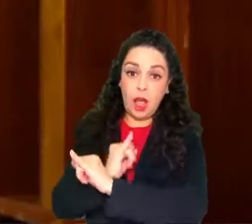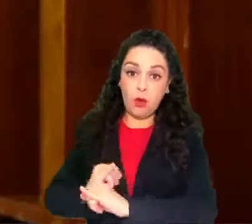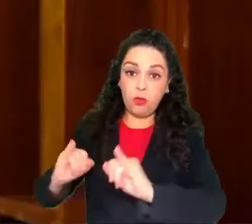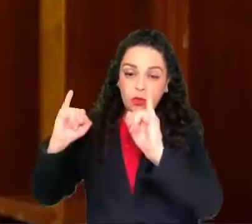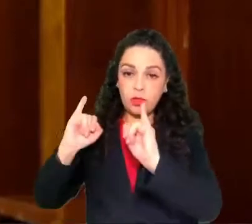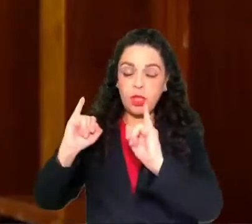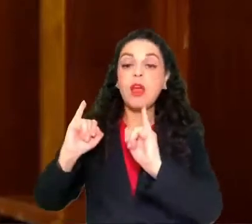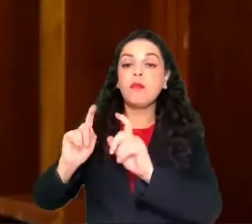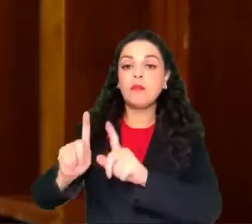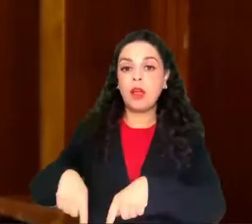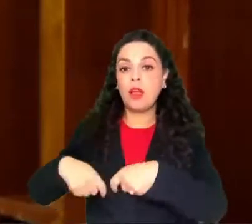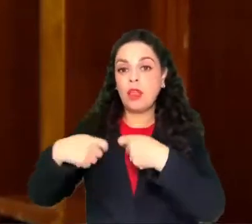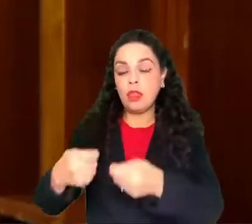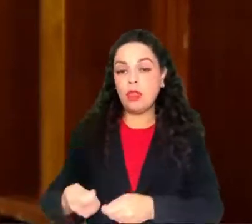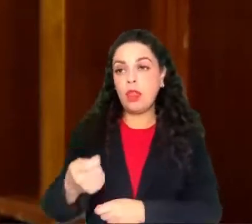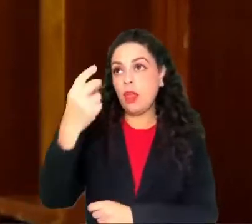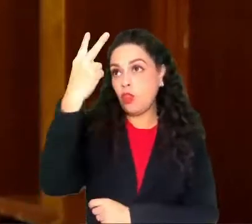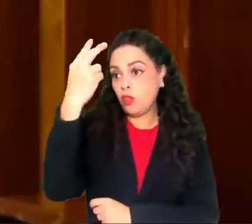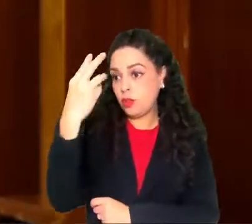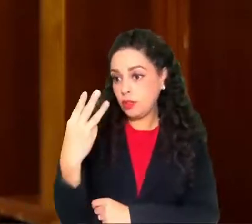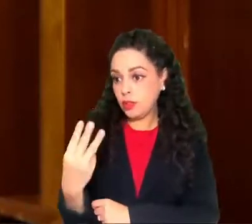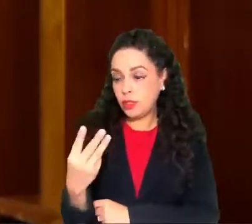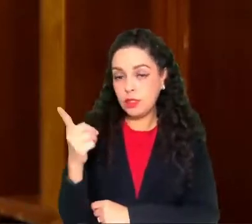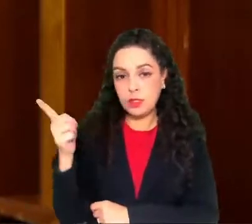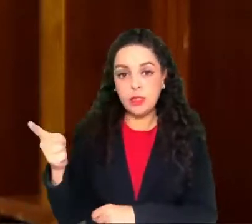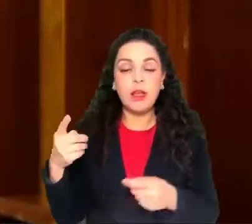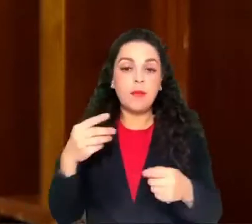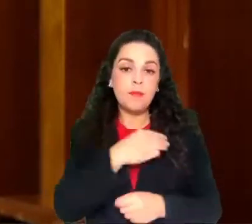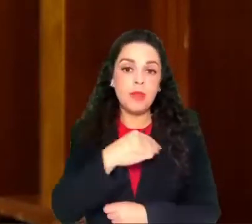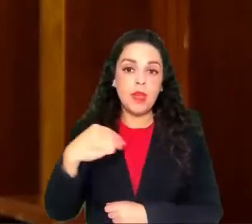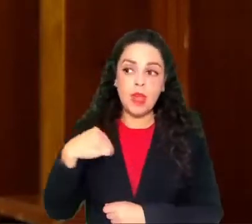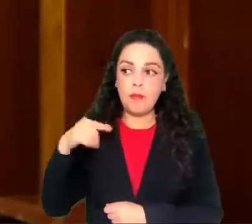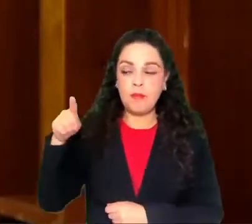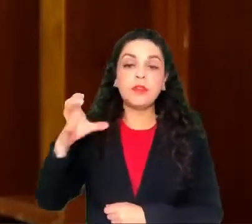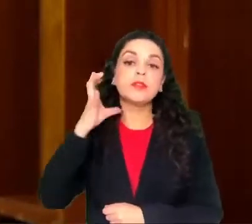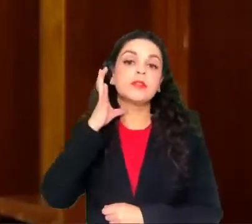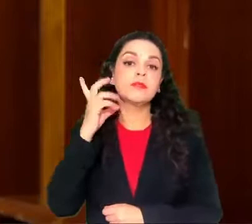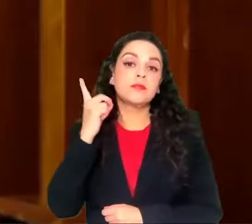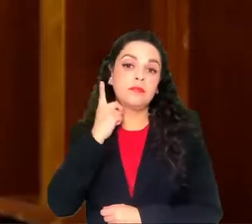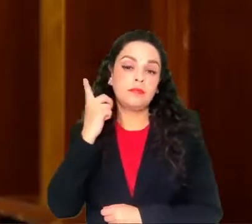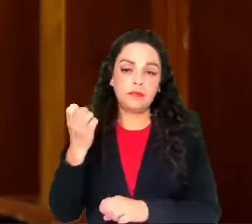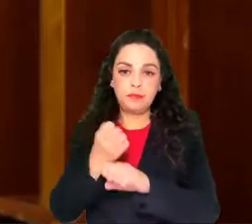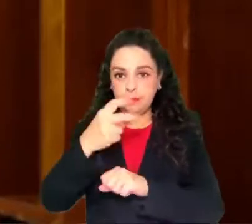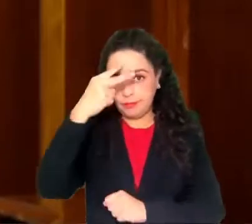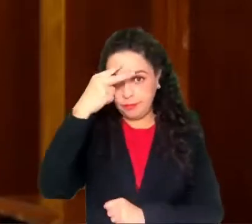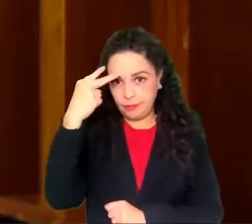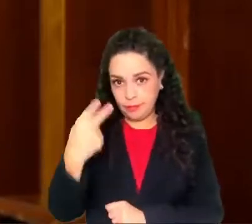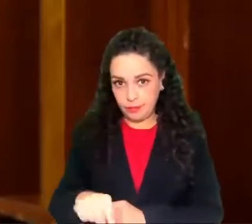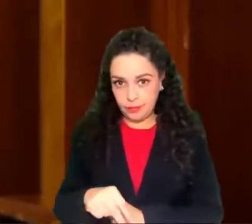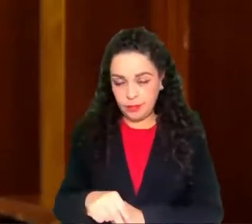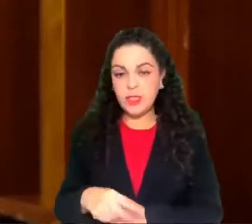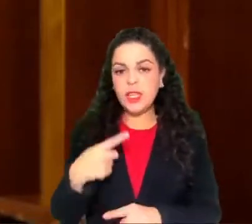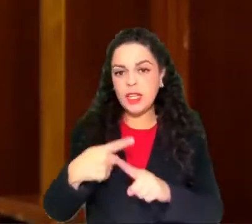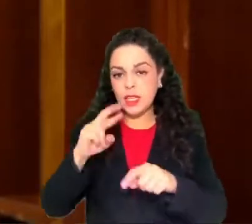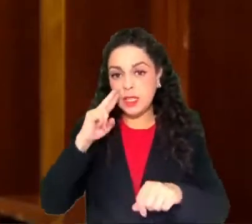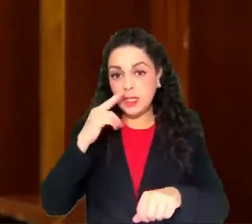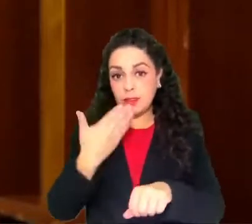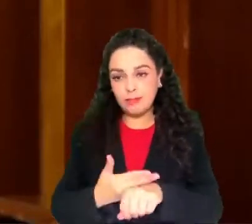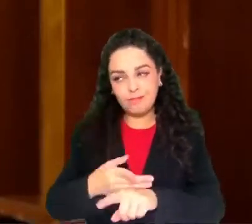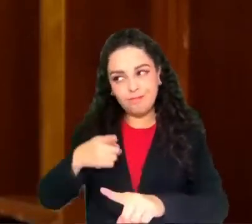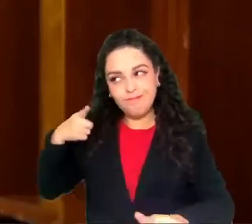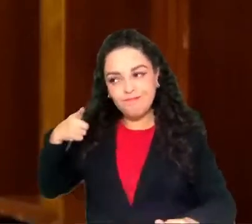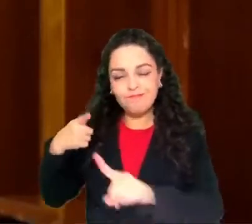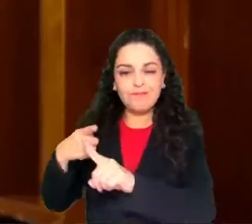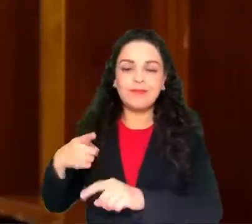presentes de la legislatura del estado es decir el nombramiento se encuentra a cargo de la legislatura no obstante lo anterior y tal